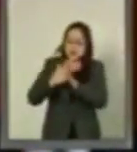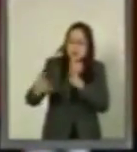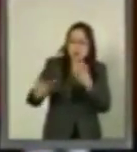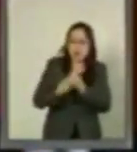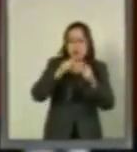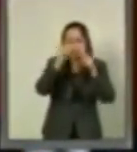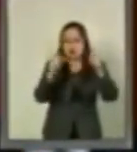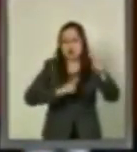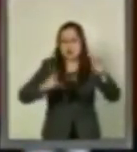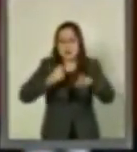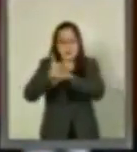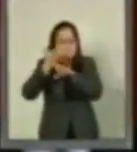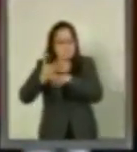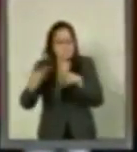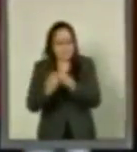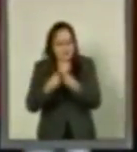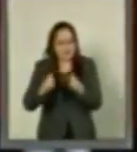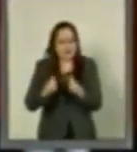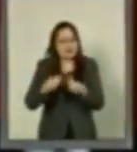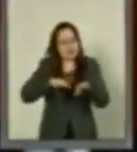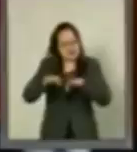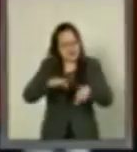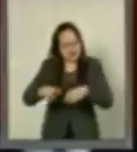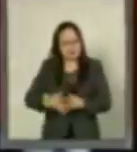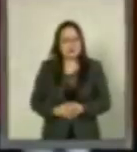sido fundamental y con ellos estamos trabajando.